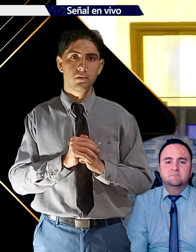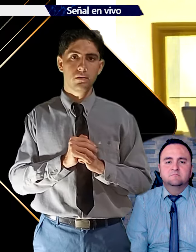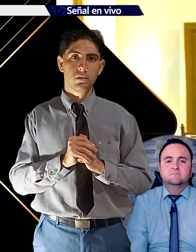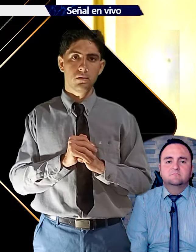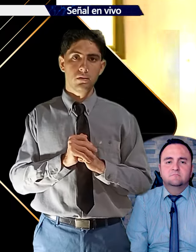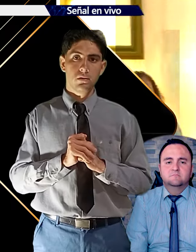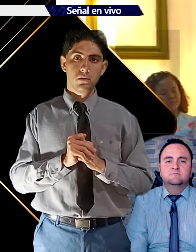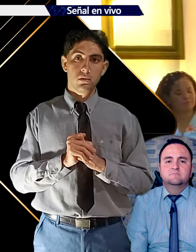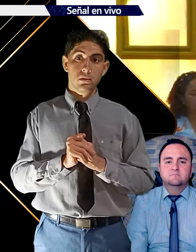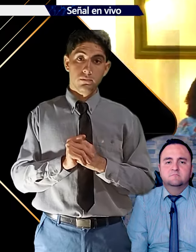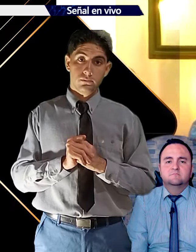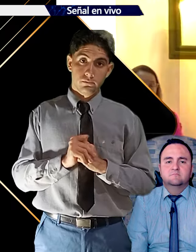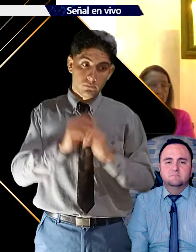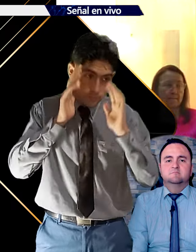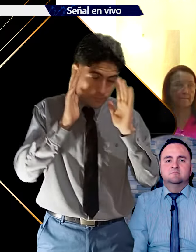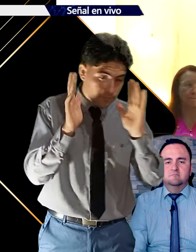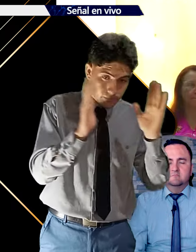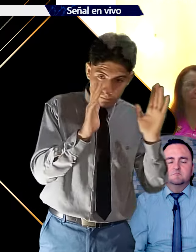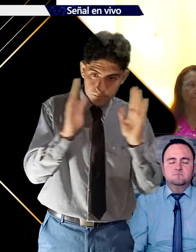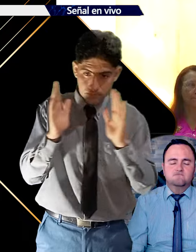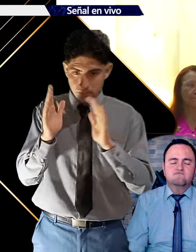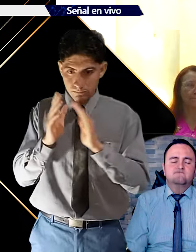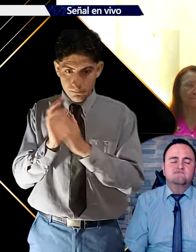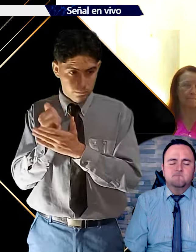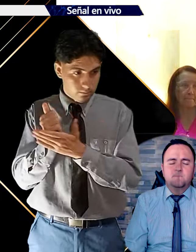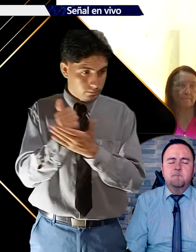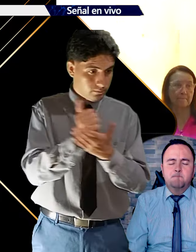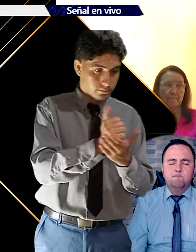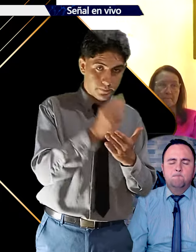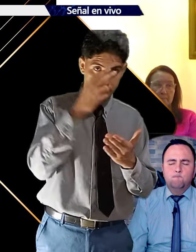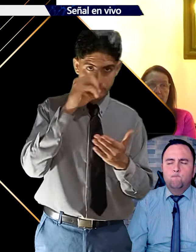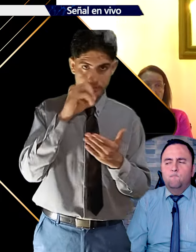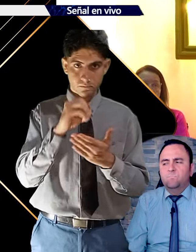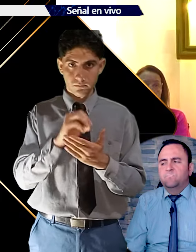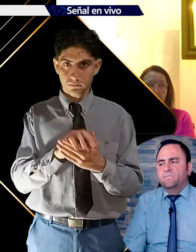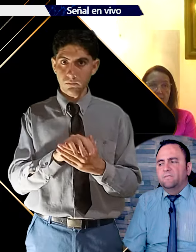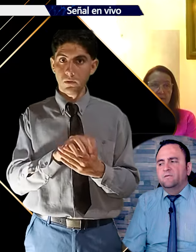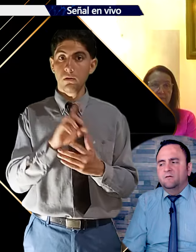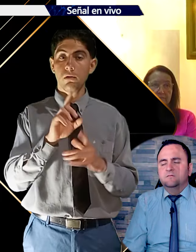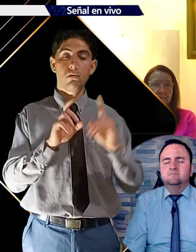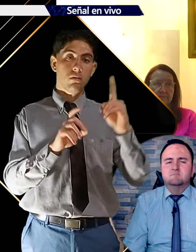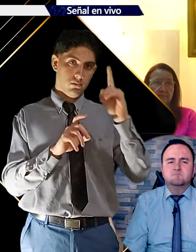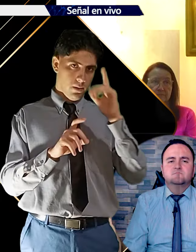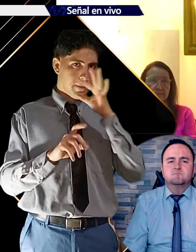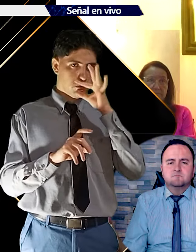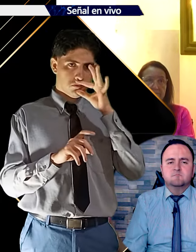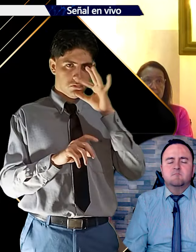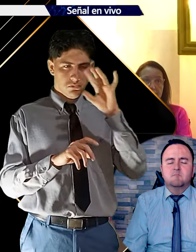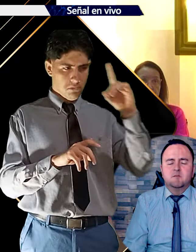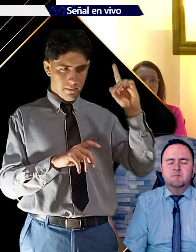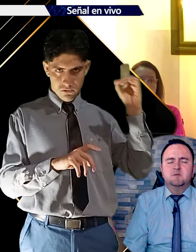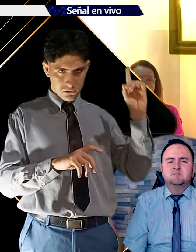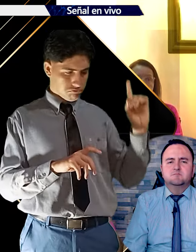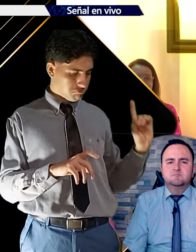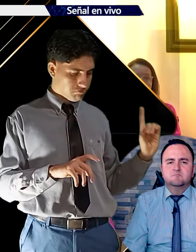¿Me está escuchando? Con nadie. Que alguien llegó a tu casa a